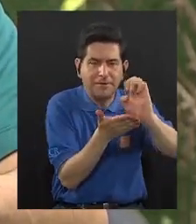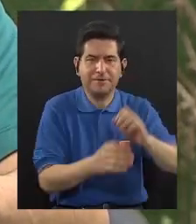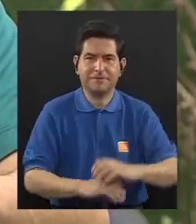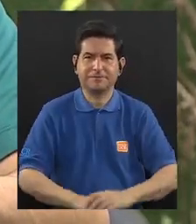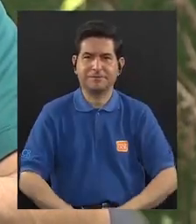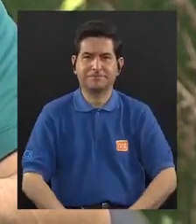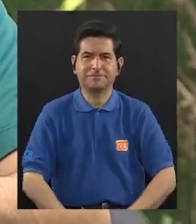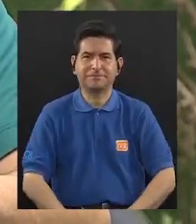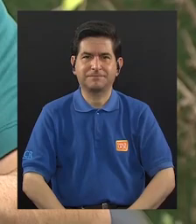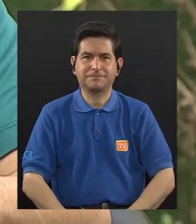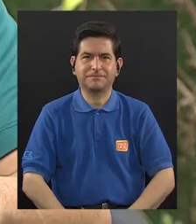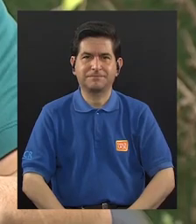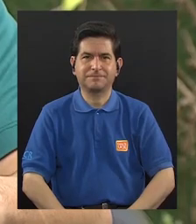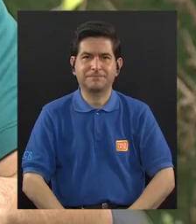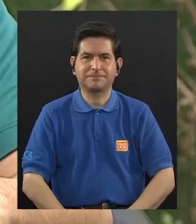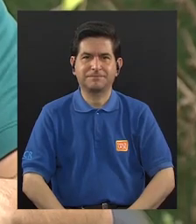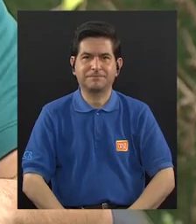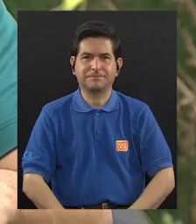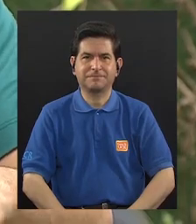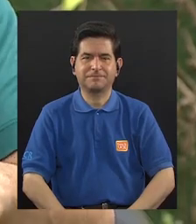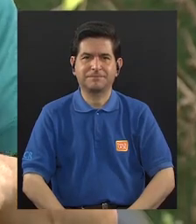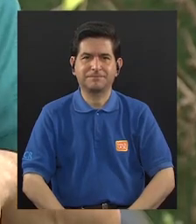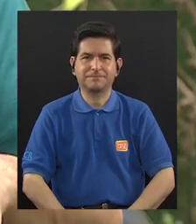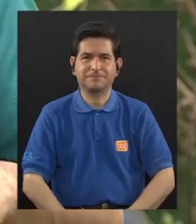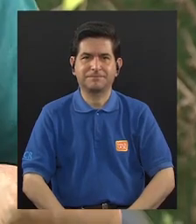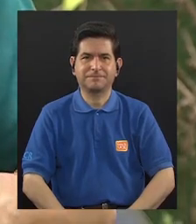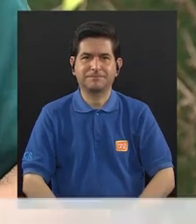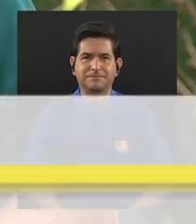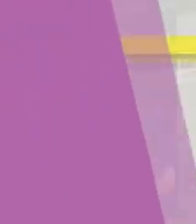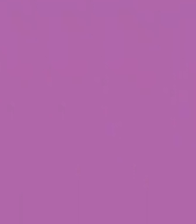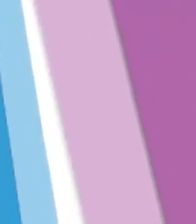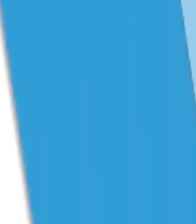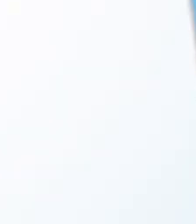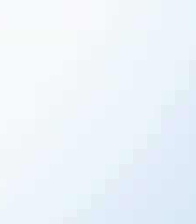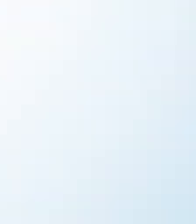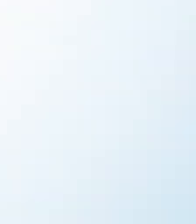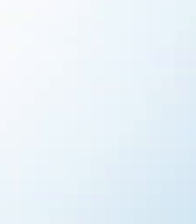el contagio de enfermedades infectocontagiosas ya regresamos